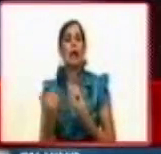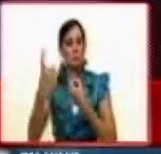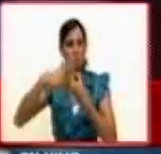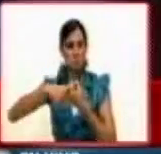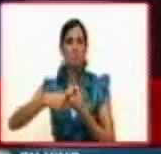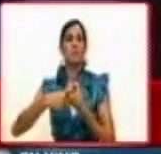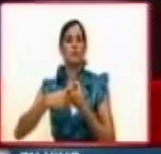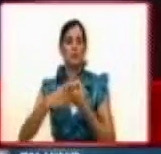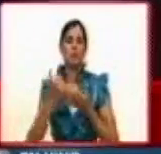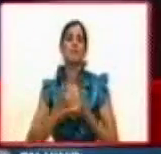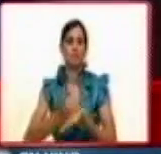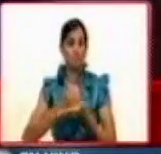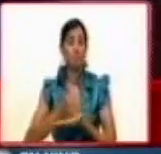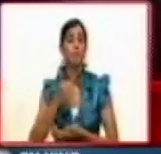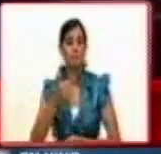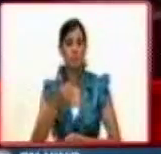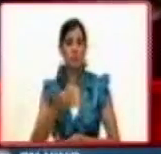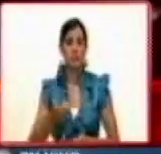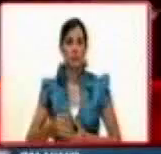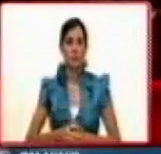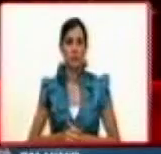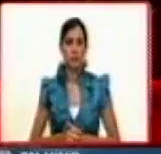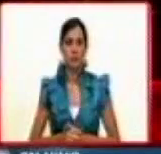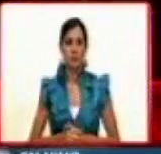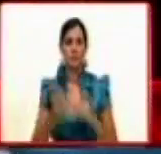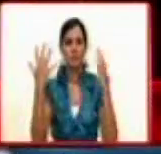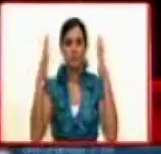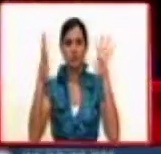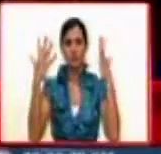y la cooperación.